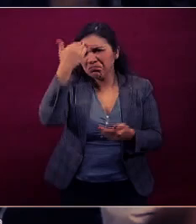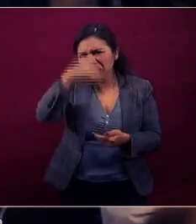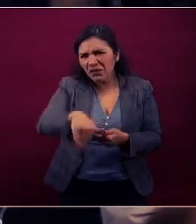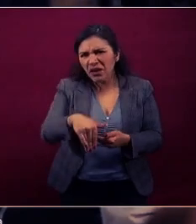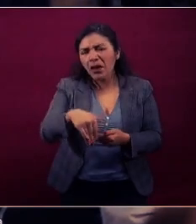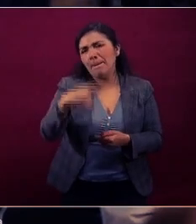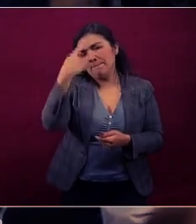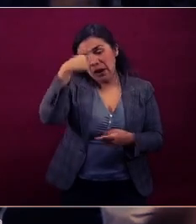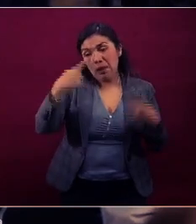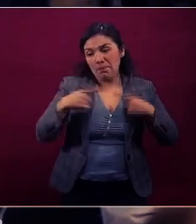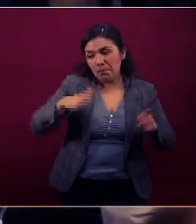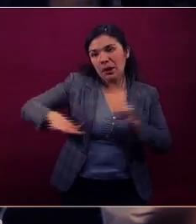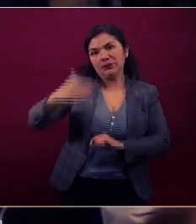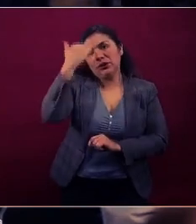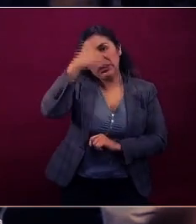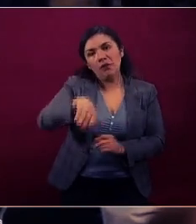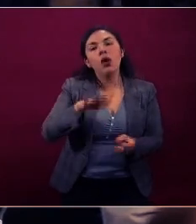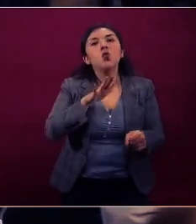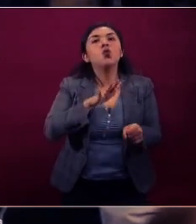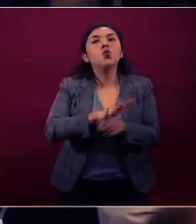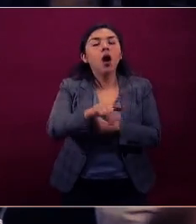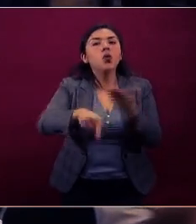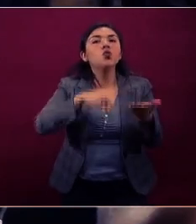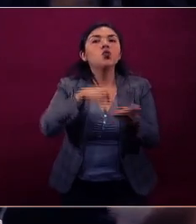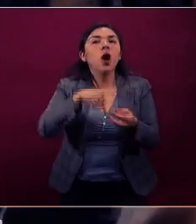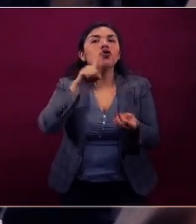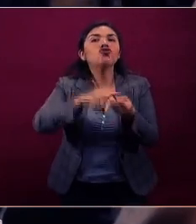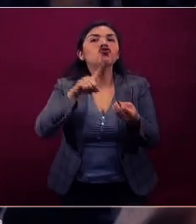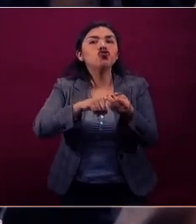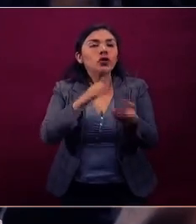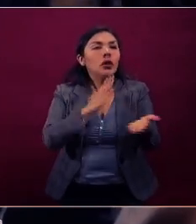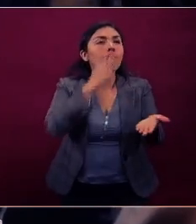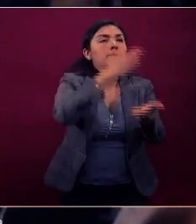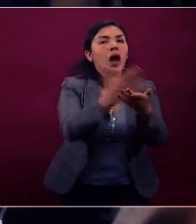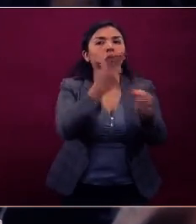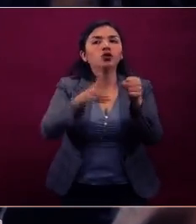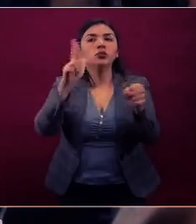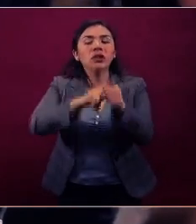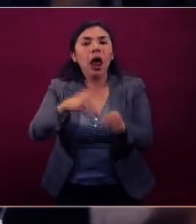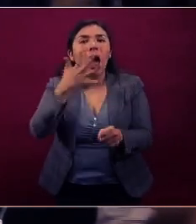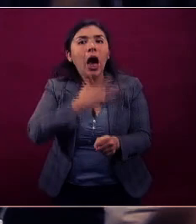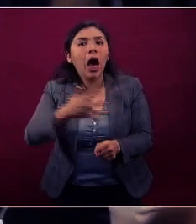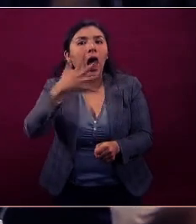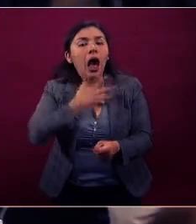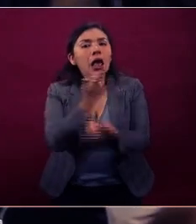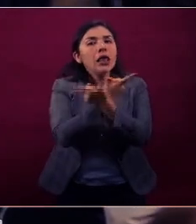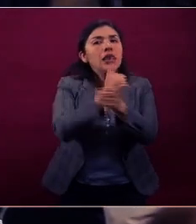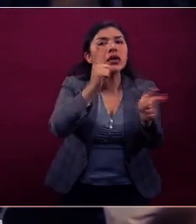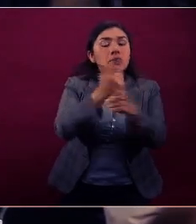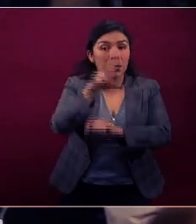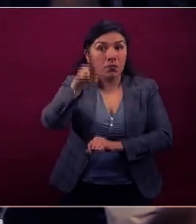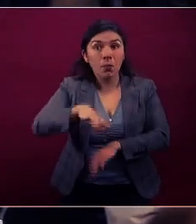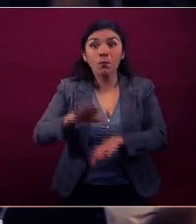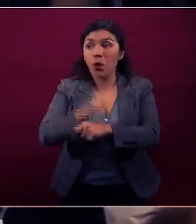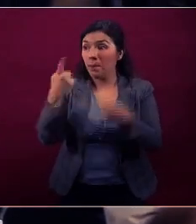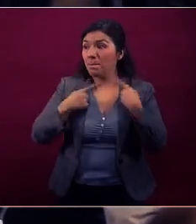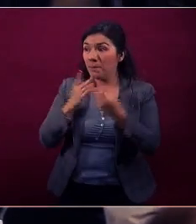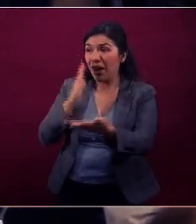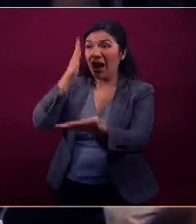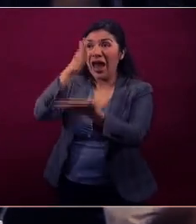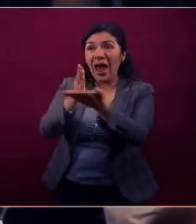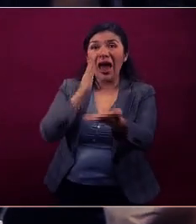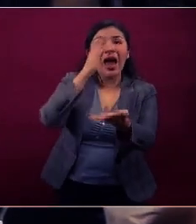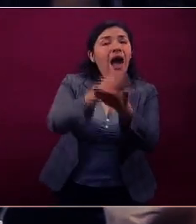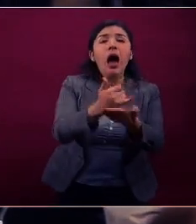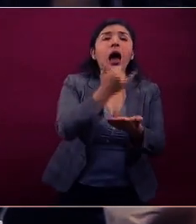saber para que la gente sepa en qué, cuántas camas hay disponibles realmente por hospitales, porque la gente está yendo y